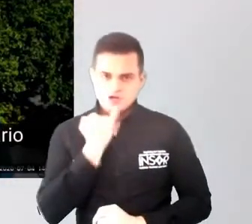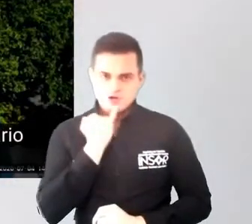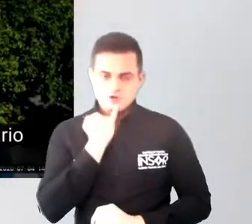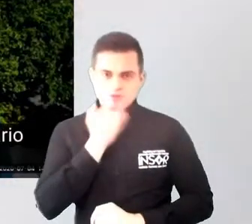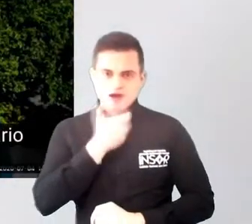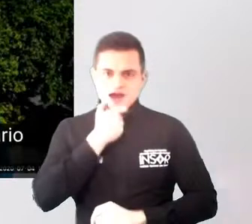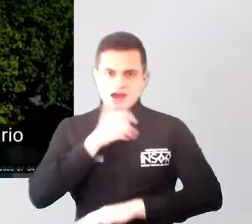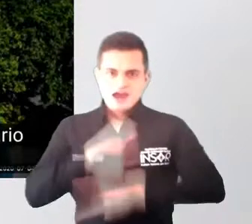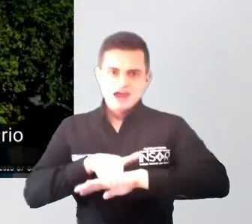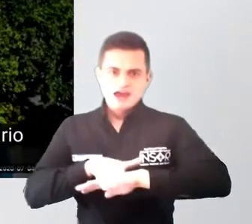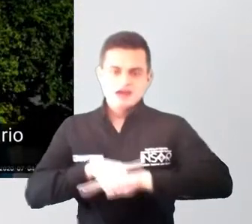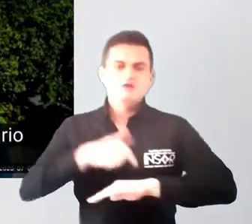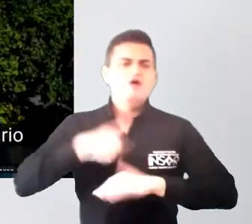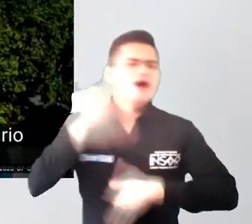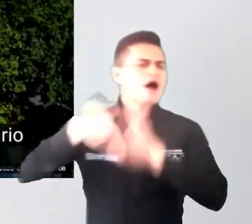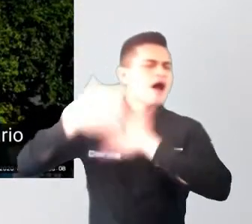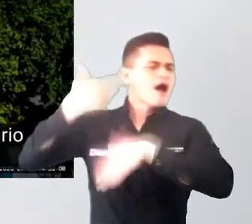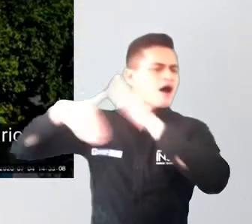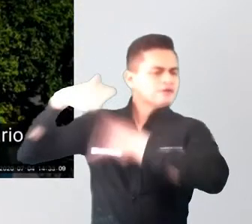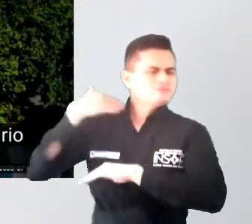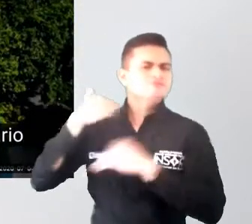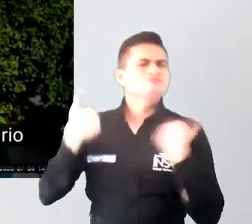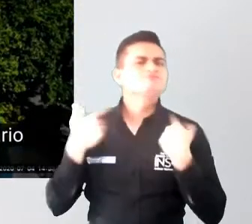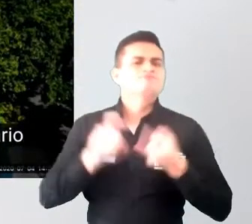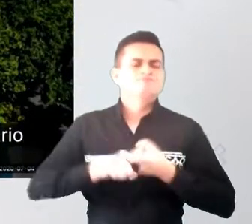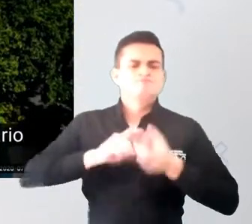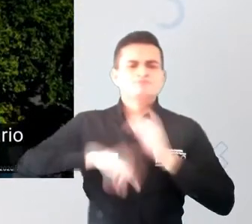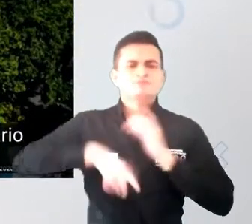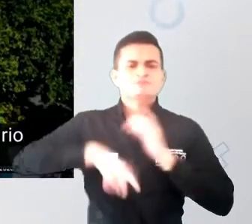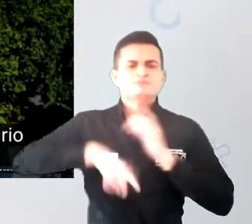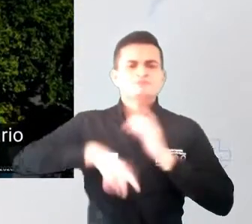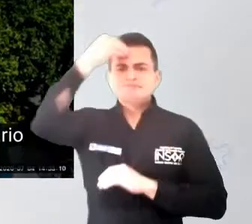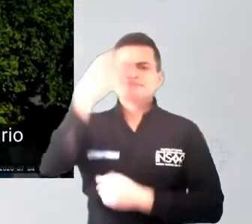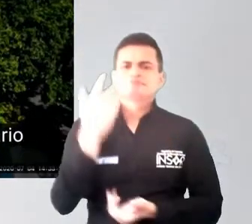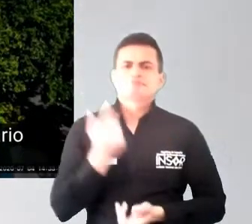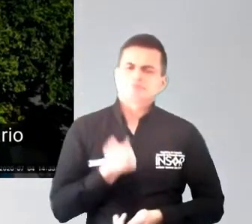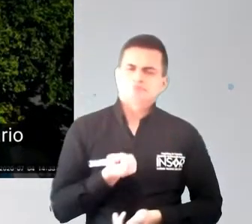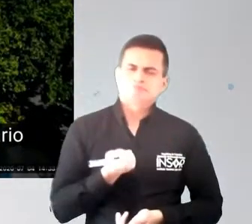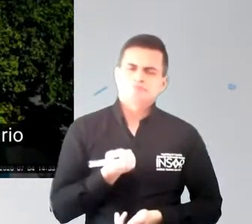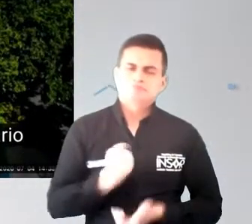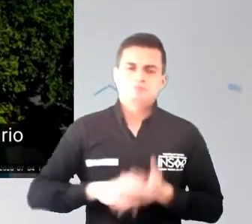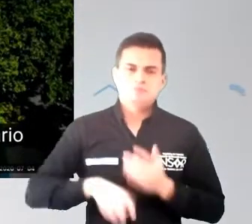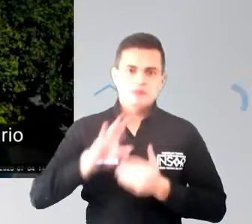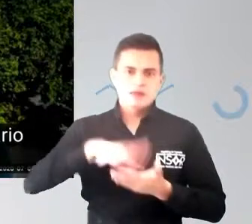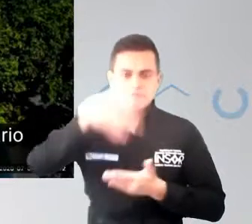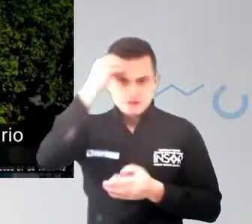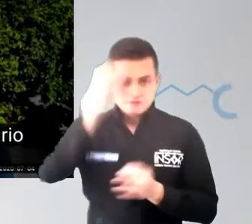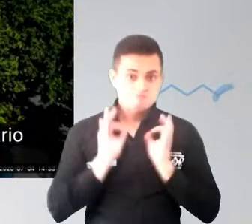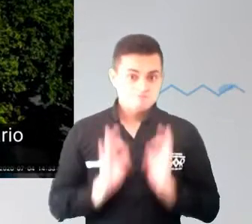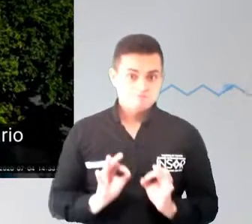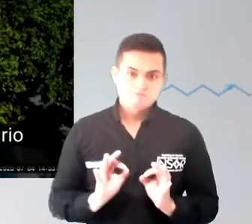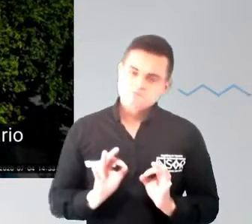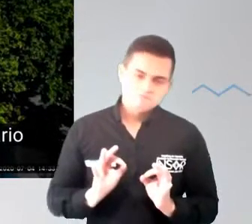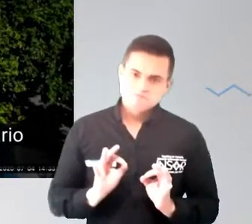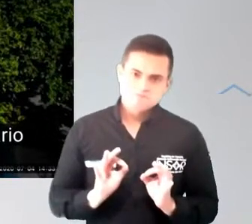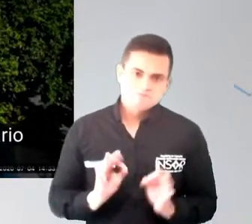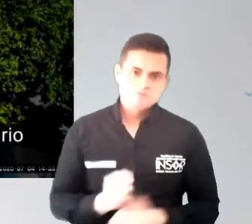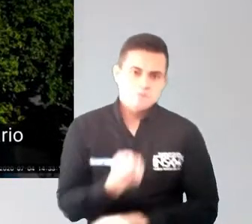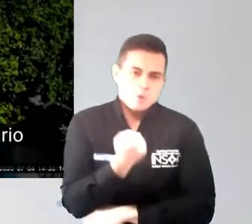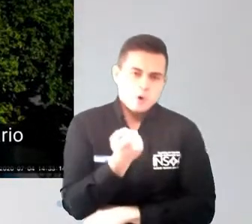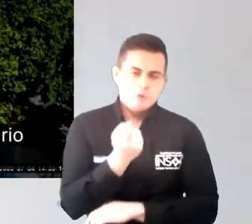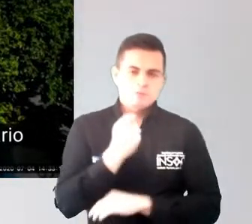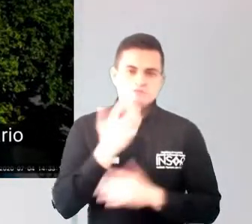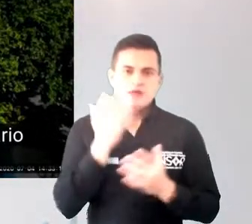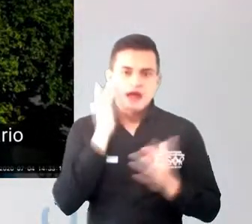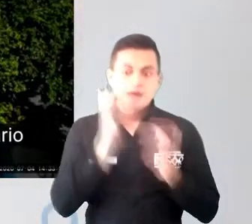aprendí español hace muchos años y no aprendí mucho del vocabulario